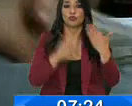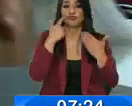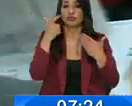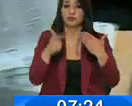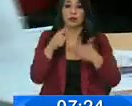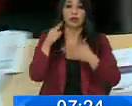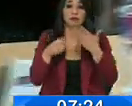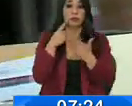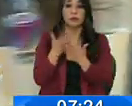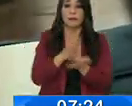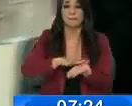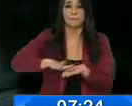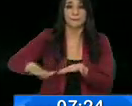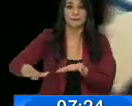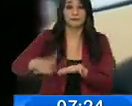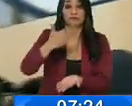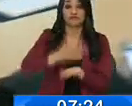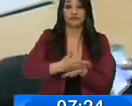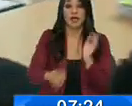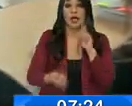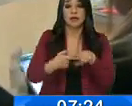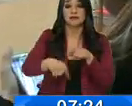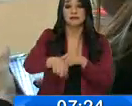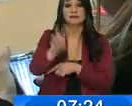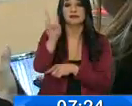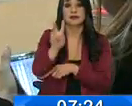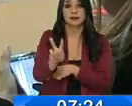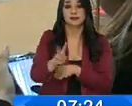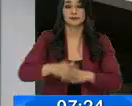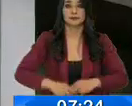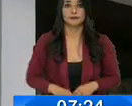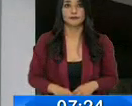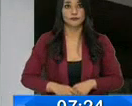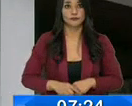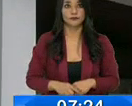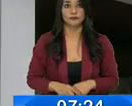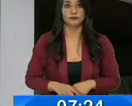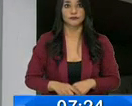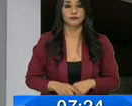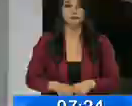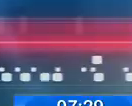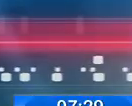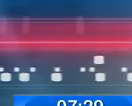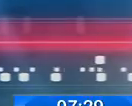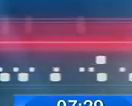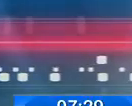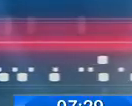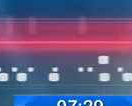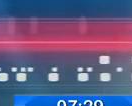La audiencia se suspendió hasta el próximo viernes, informó Héctor Romero.